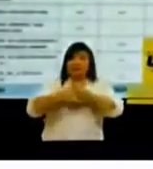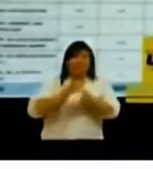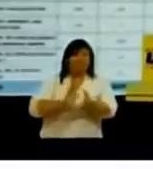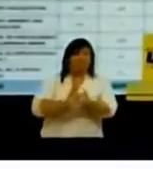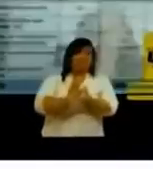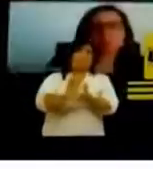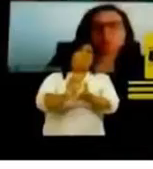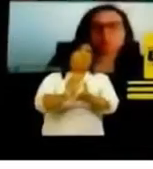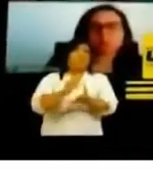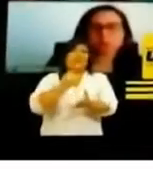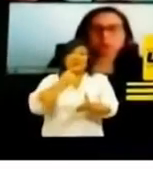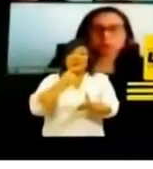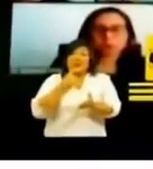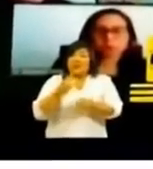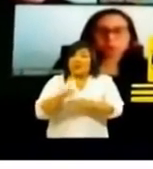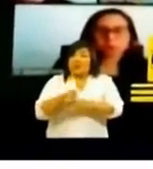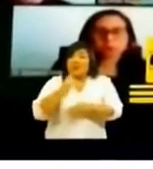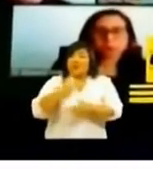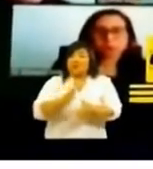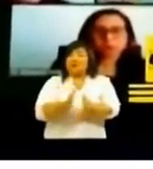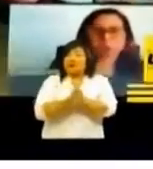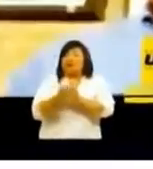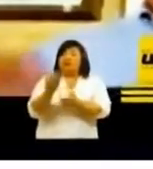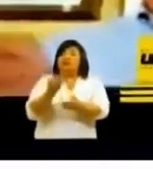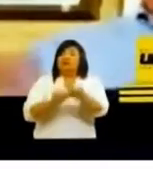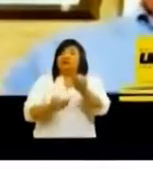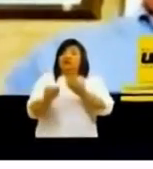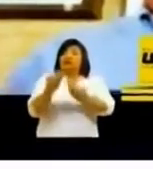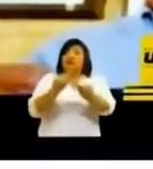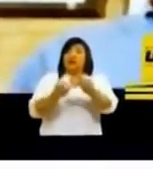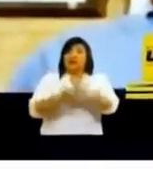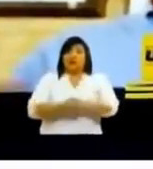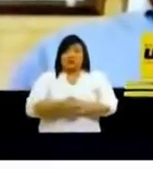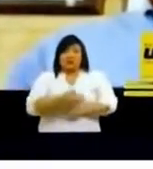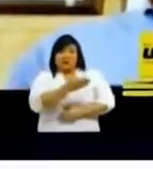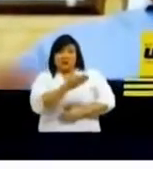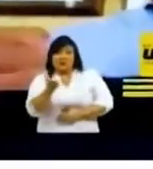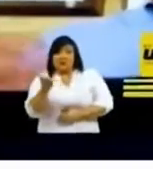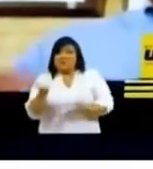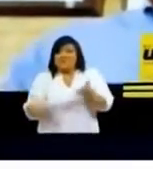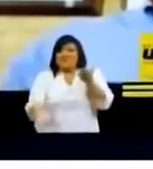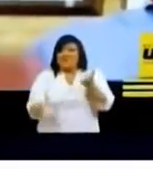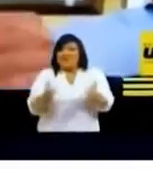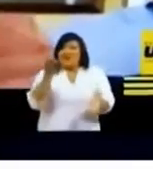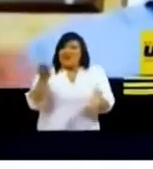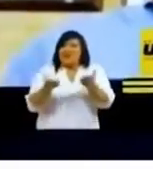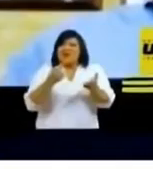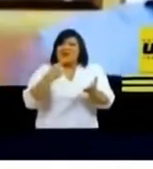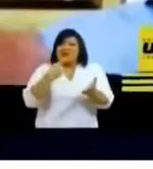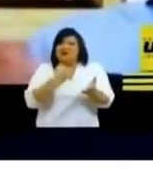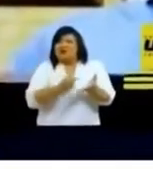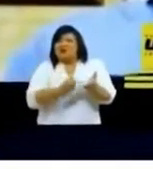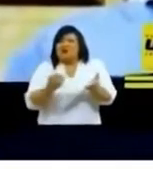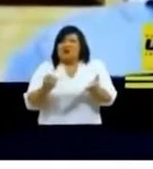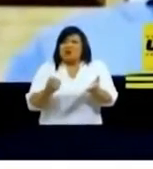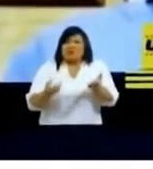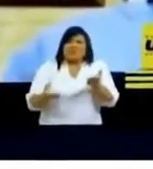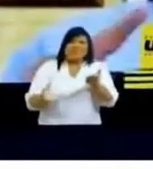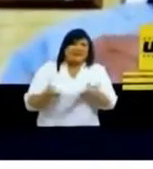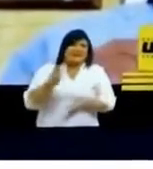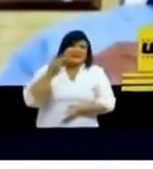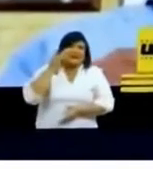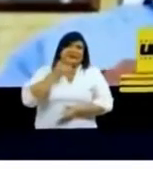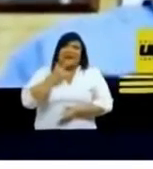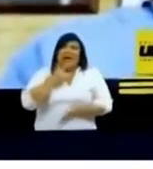dicen rechazar esta situación e incluso pedirán una explicación. Esto parece ser la cereza de un pastel que huele